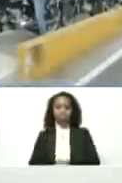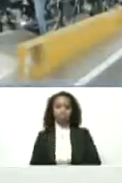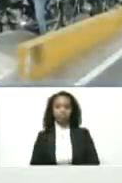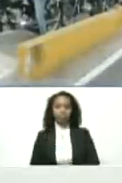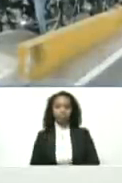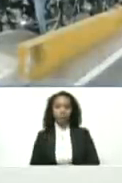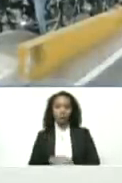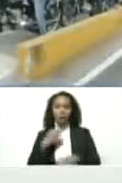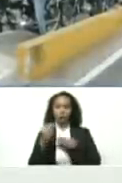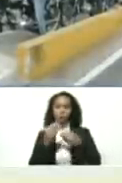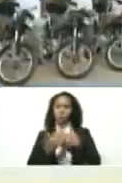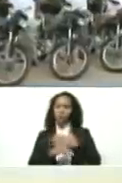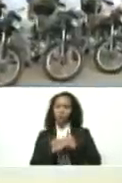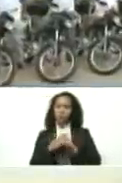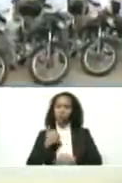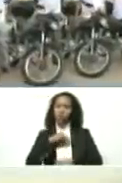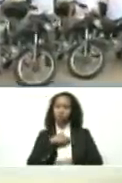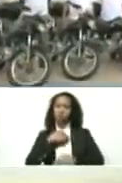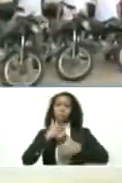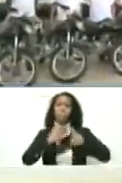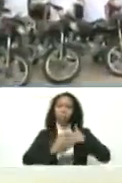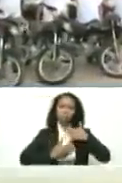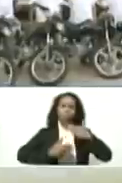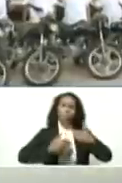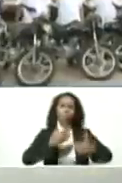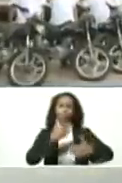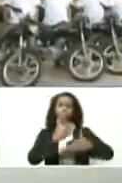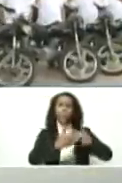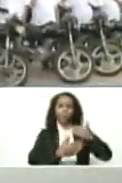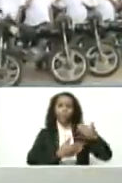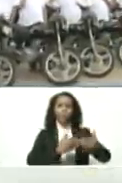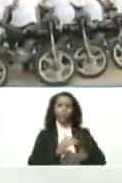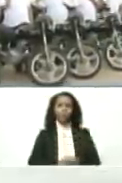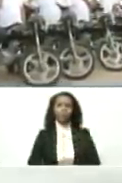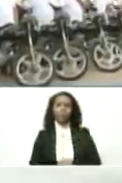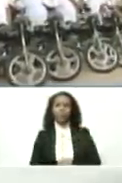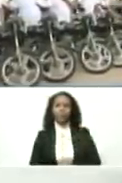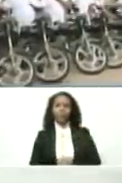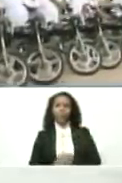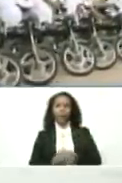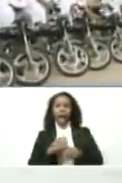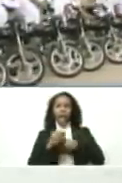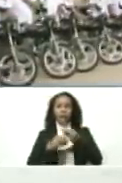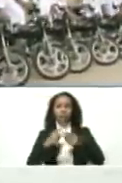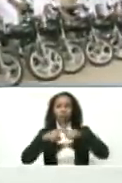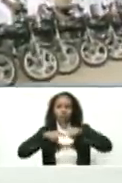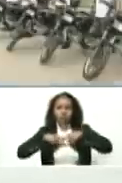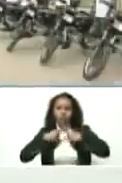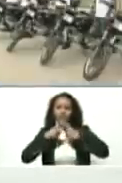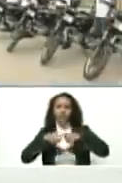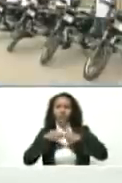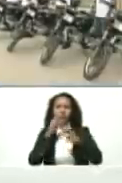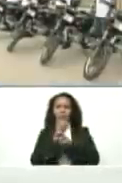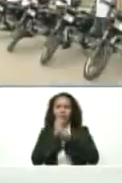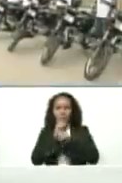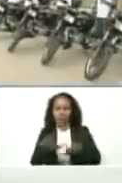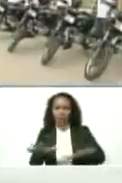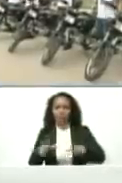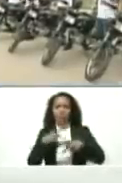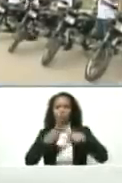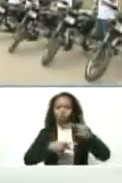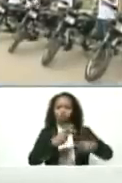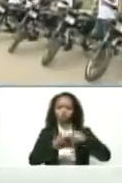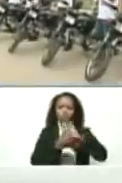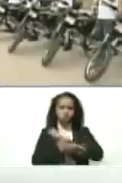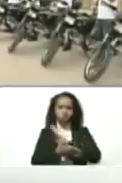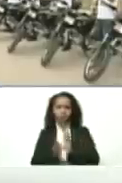cómo vamos nosotros tejiendo la red. Tejiendo la red entre los que producen.